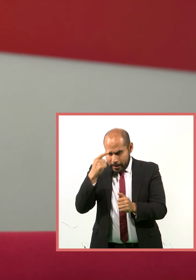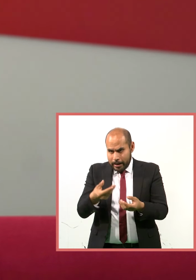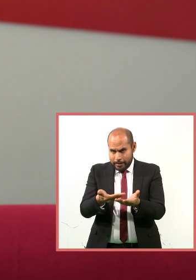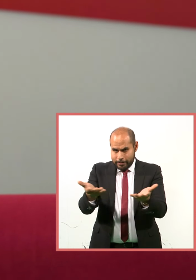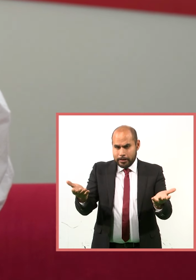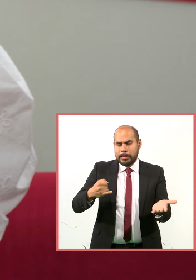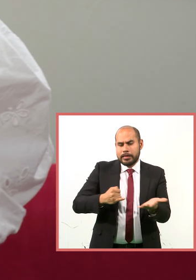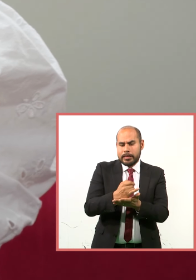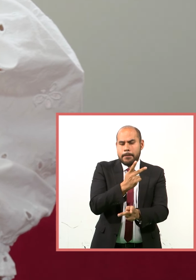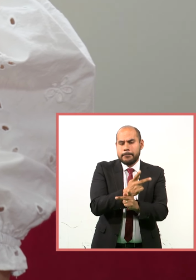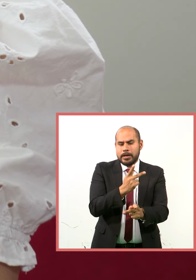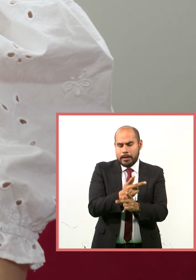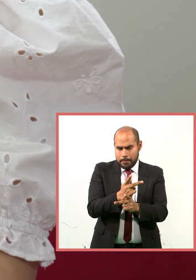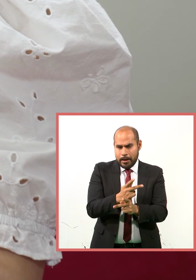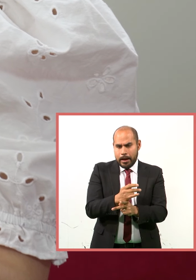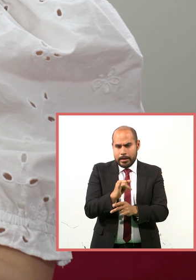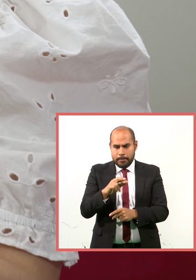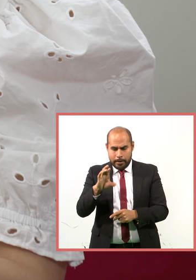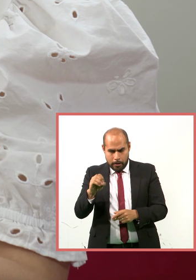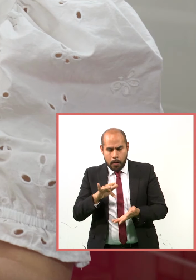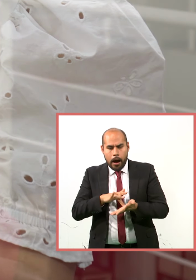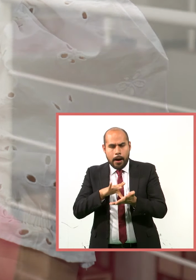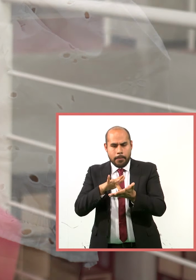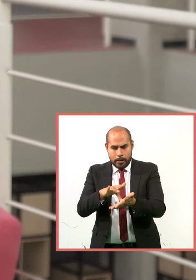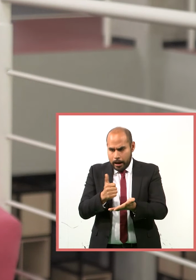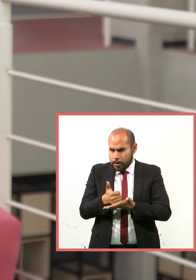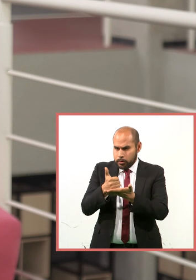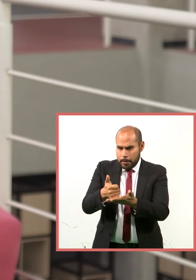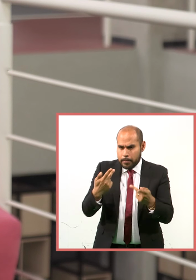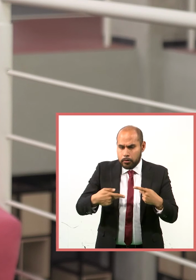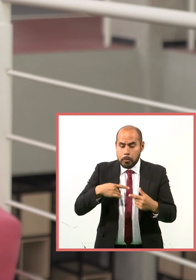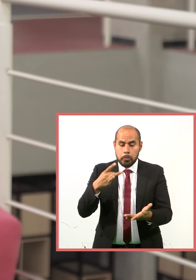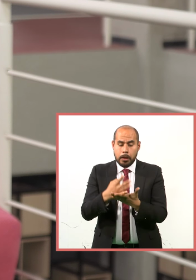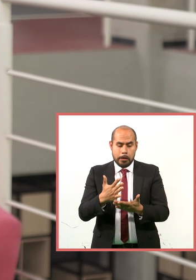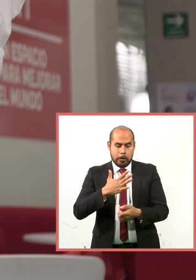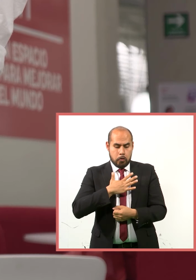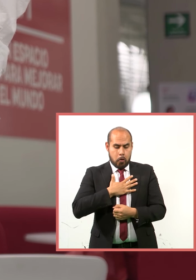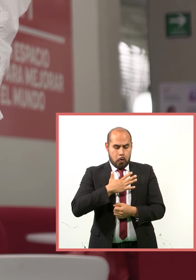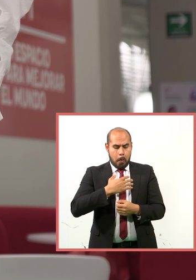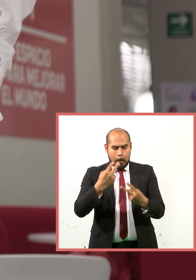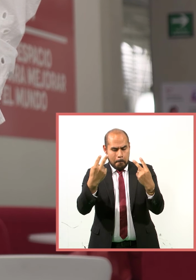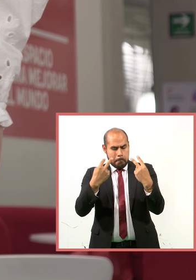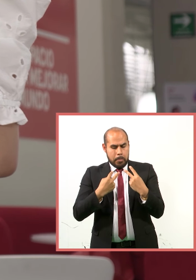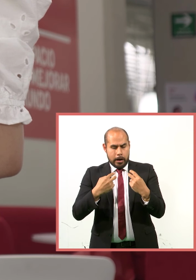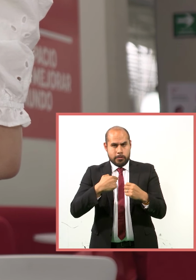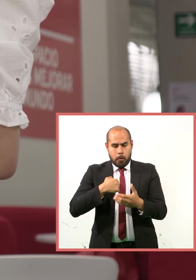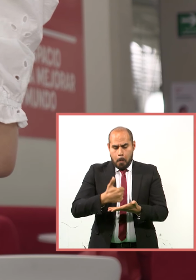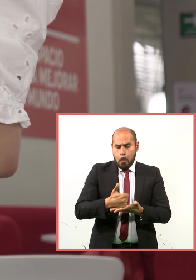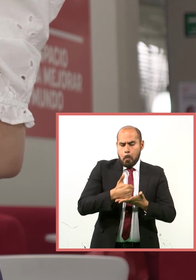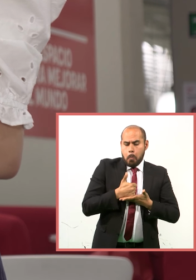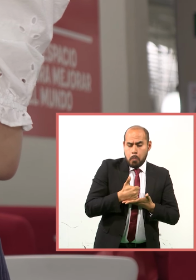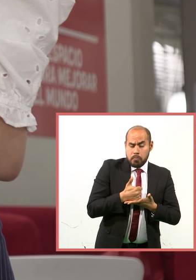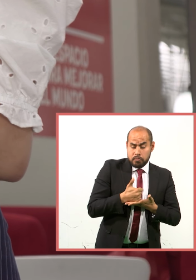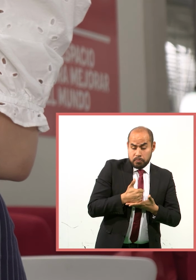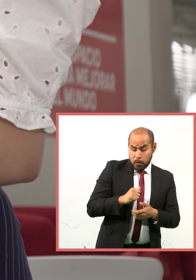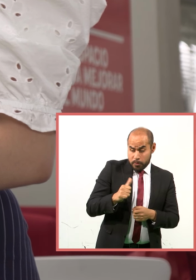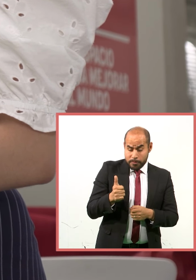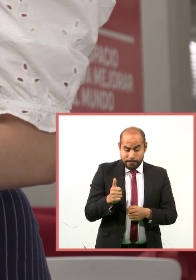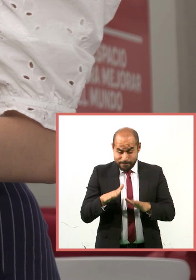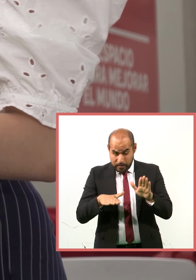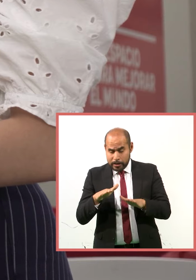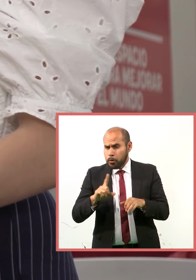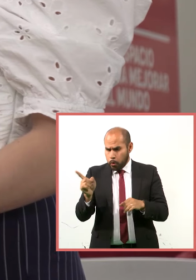llamó mucho la atención y decidí estar en Prepa Ibero, ayudar, apoyar a la gente que lo ocupa, no quedarnos solo viéndonos a nosotros mismos y